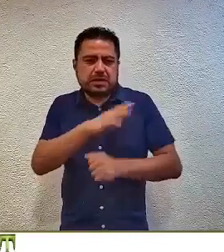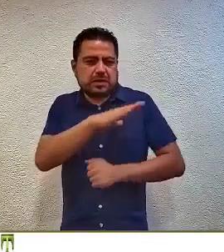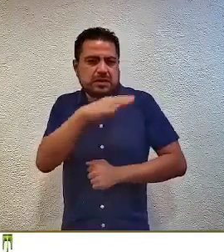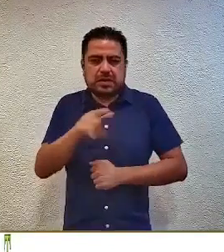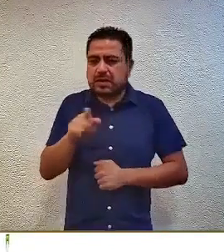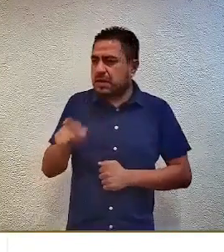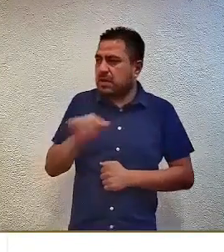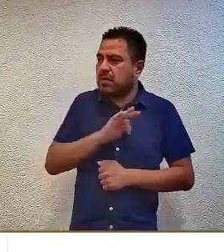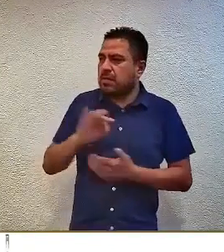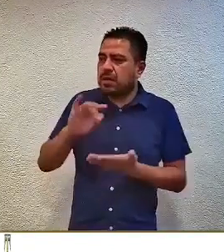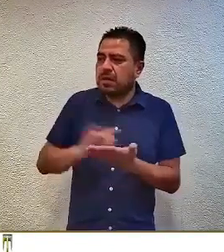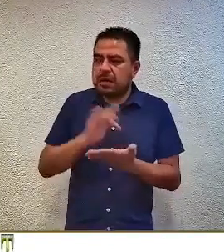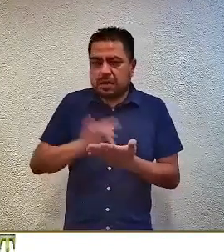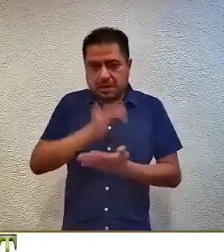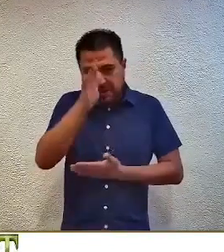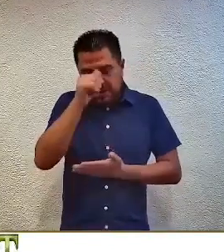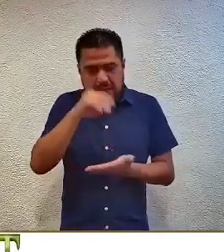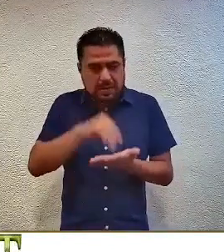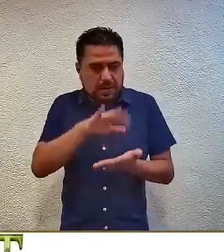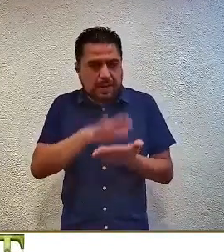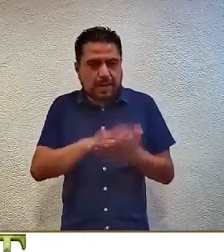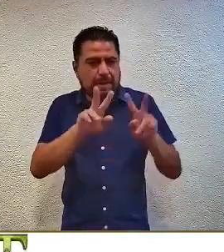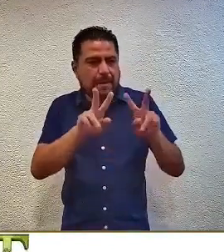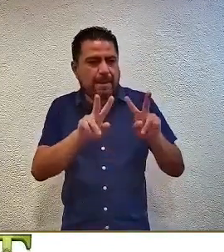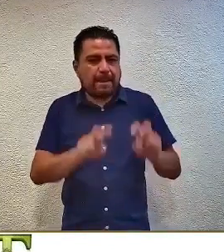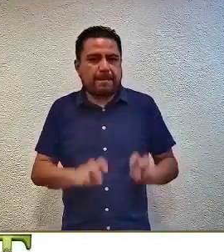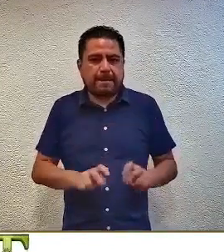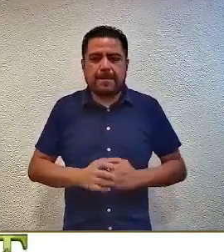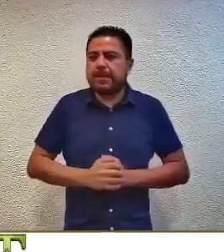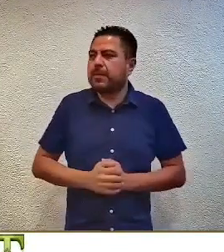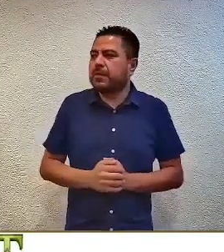Acuerdos nos apoye con la cuenta y los puntos resolutivos del mismo.